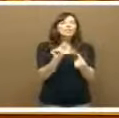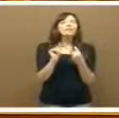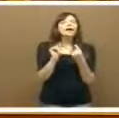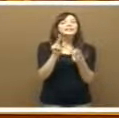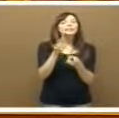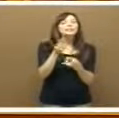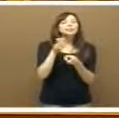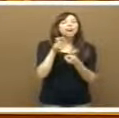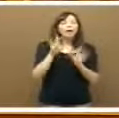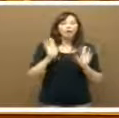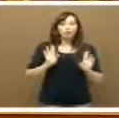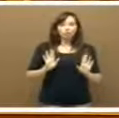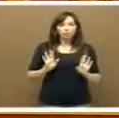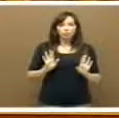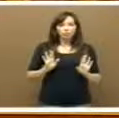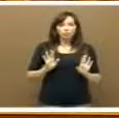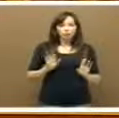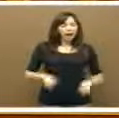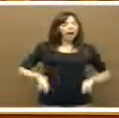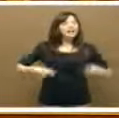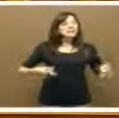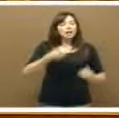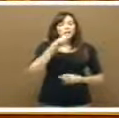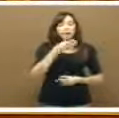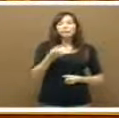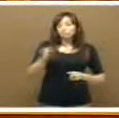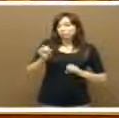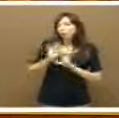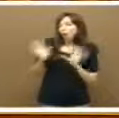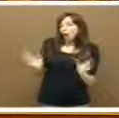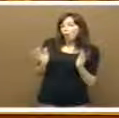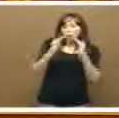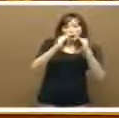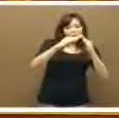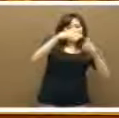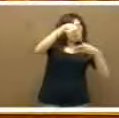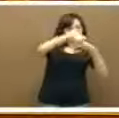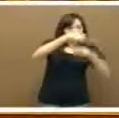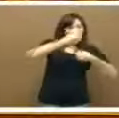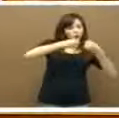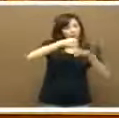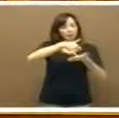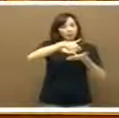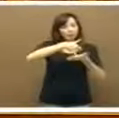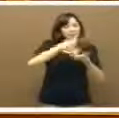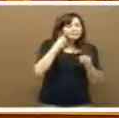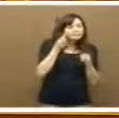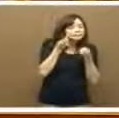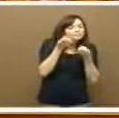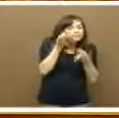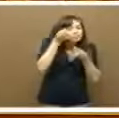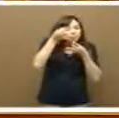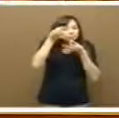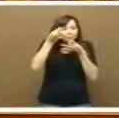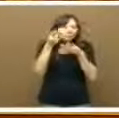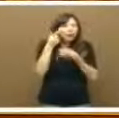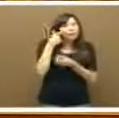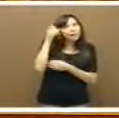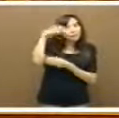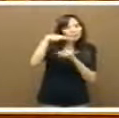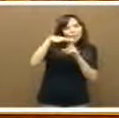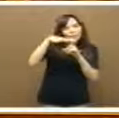tributario. Hay que gastar bien, claro que hay que gastar bien. En todas las casas, cuando hay dificultades, pues procuran ser más racionales en el uso de la luz,